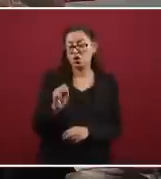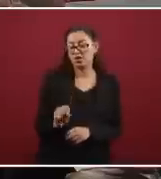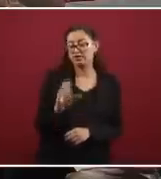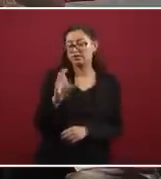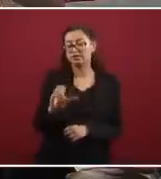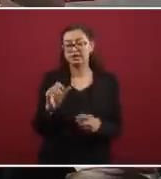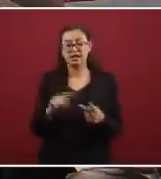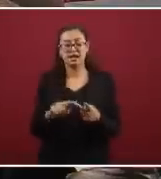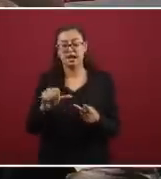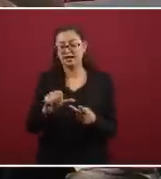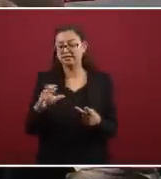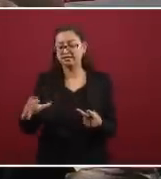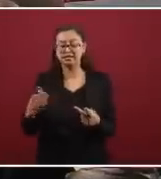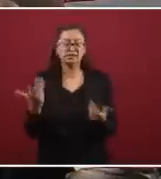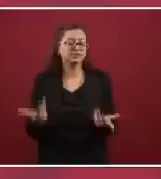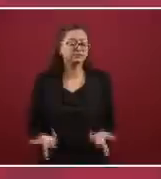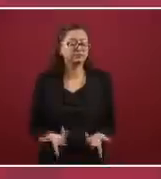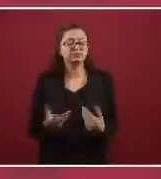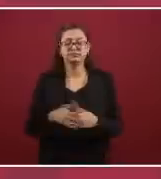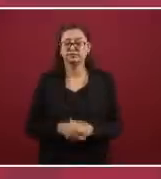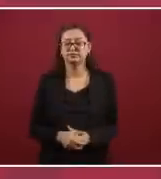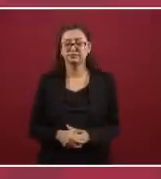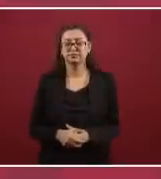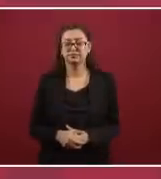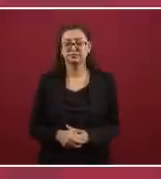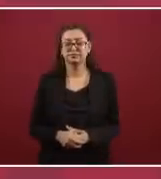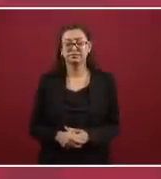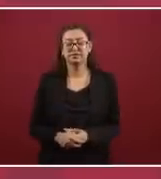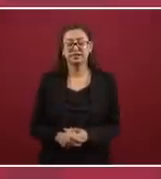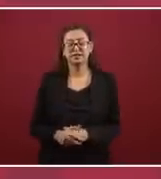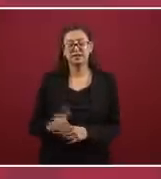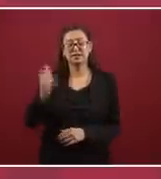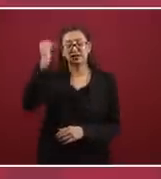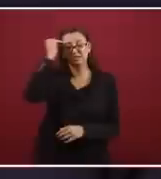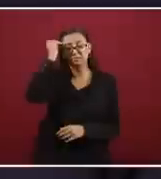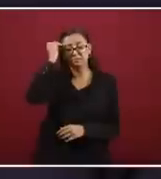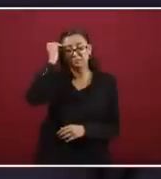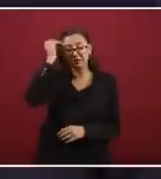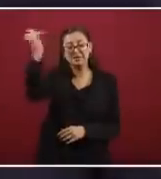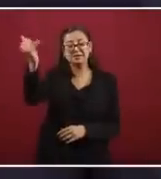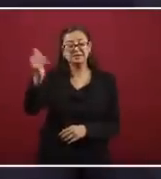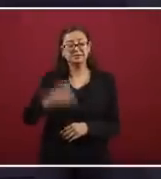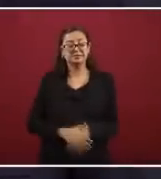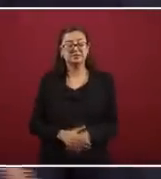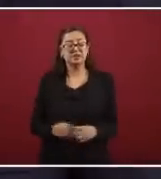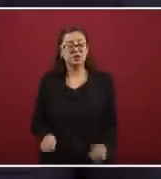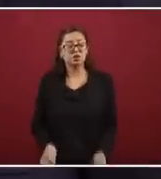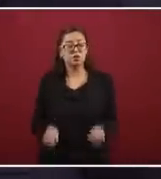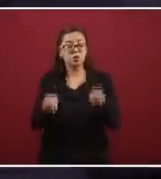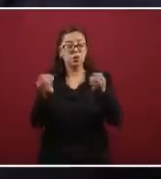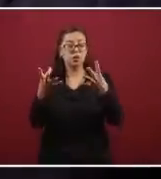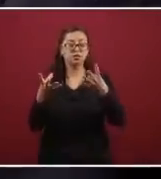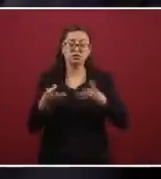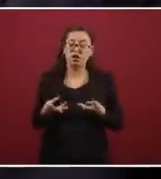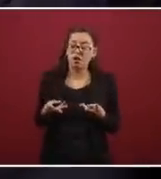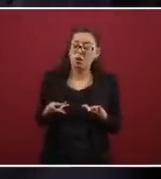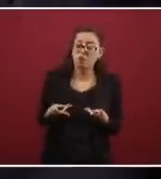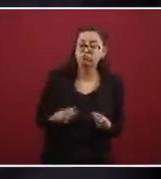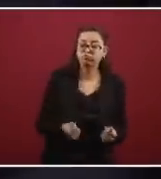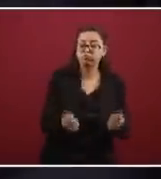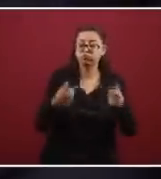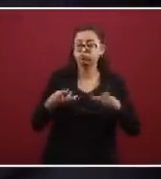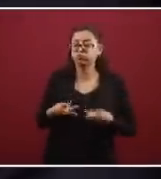llamada sociedad civil. Imagínense cuánto derroche en la creación